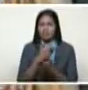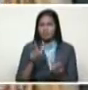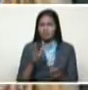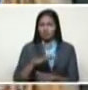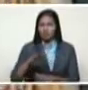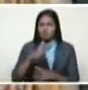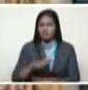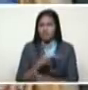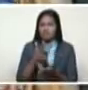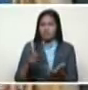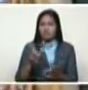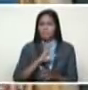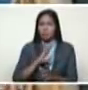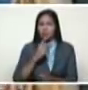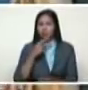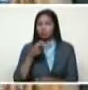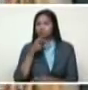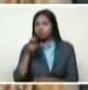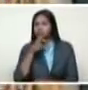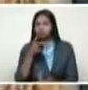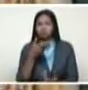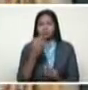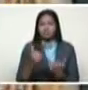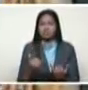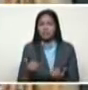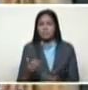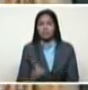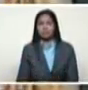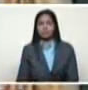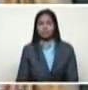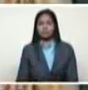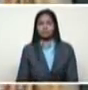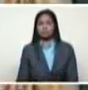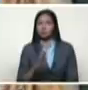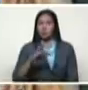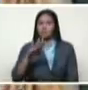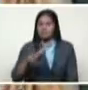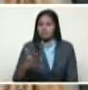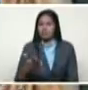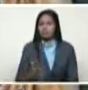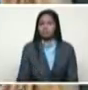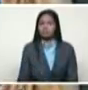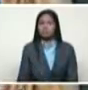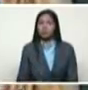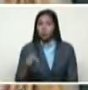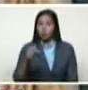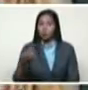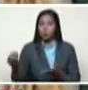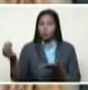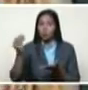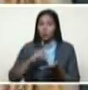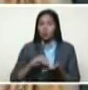¿Dónde está la libertad que tú pregonas y que ustedes pregonan? Hoy, otra vez,